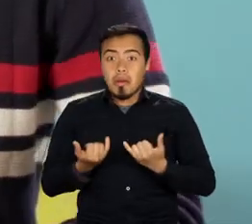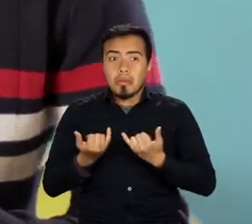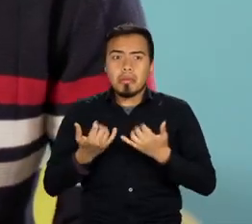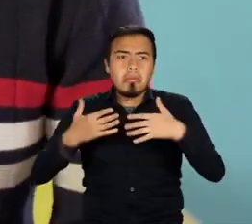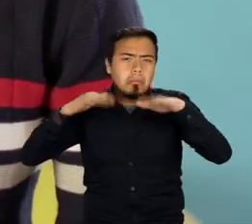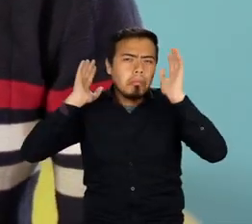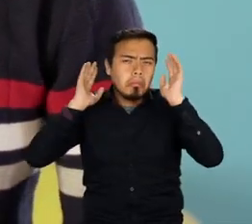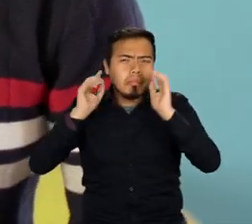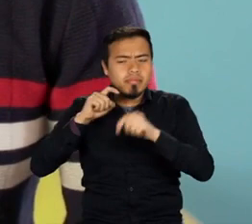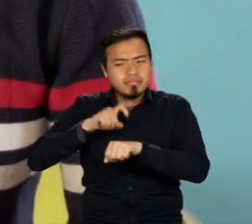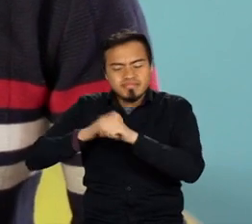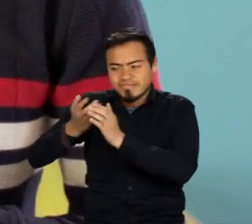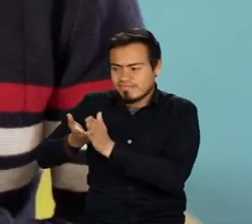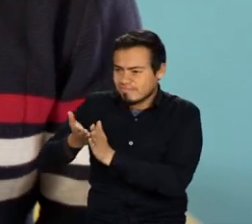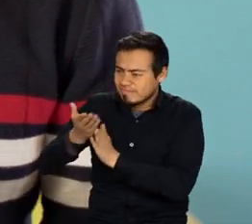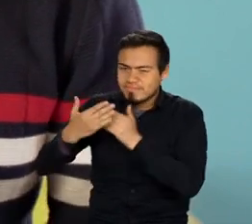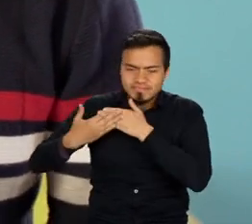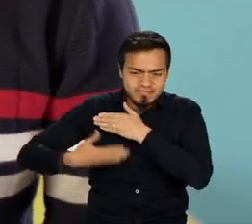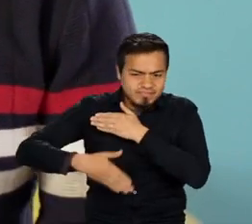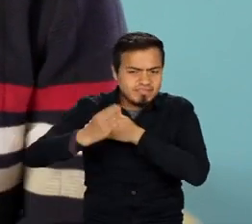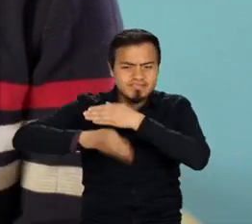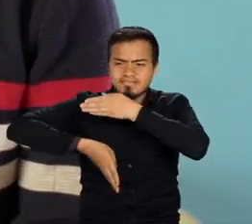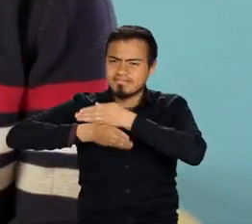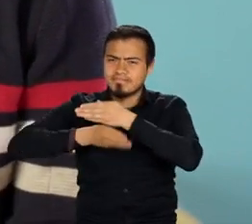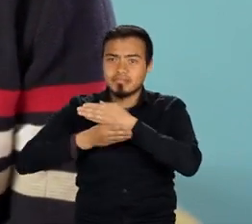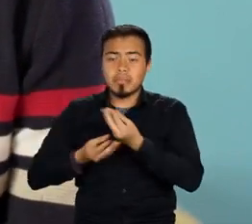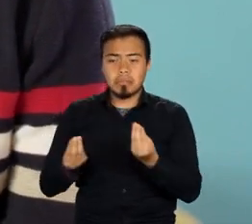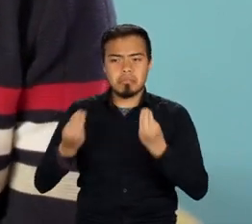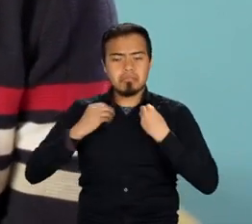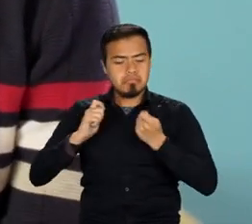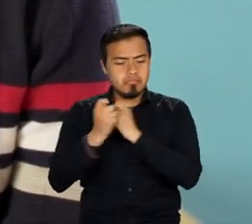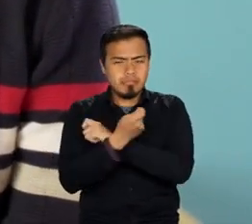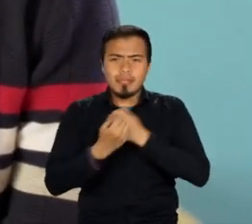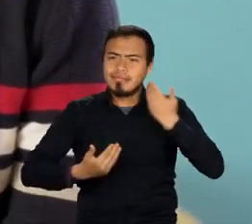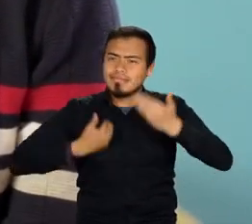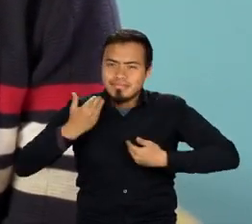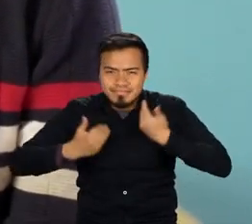sigue siendo un muchacho muy alegre, muy extrovertido.